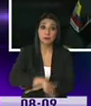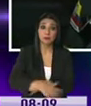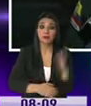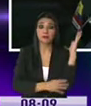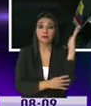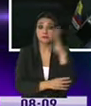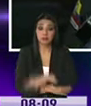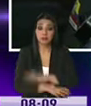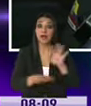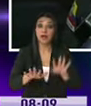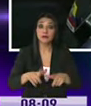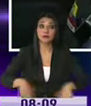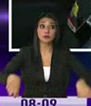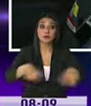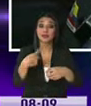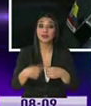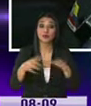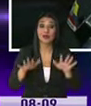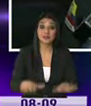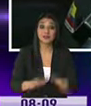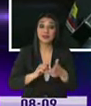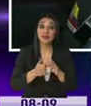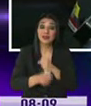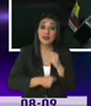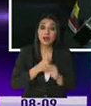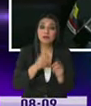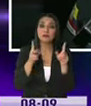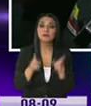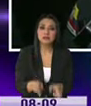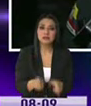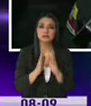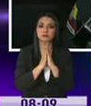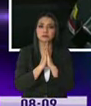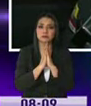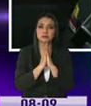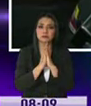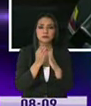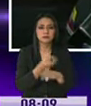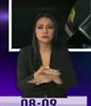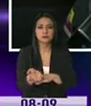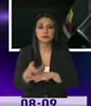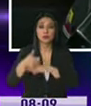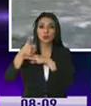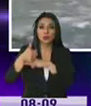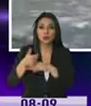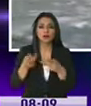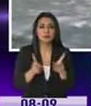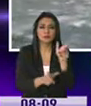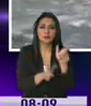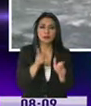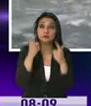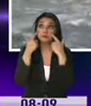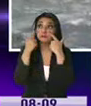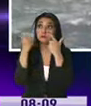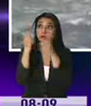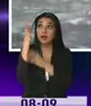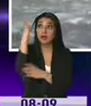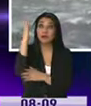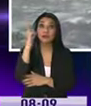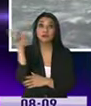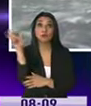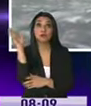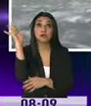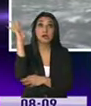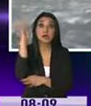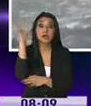en distintos sectores de la ciudad y cada año hacemos el mismo llamado. Por favor, autoridades y ciudadanía, miremos y escuchemos